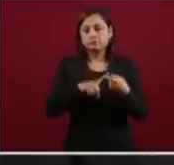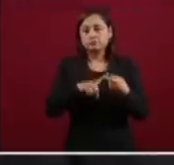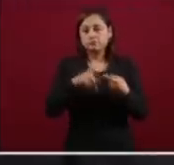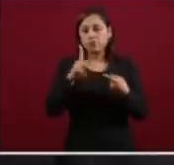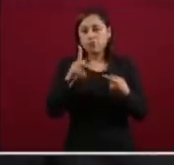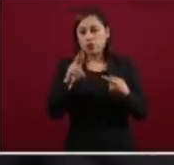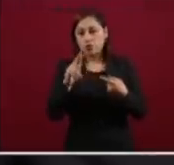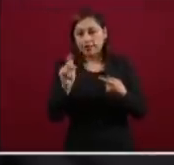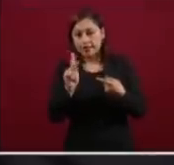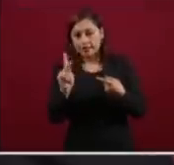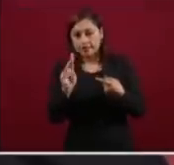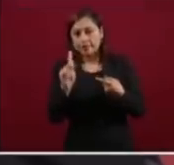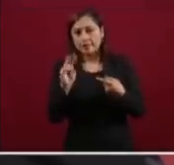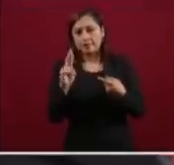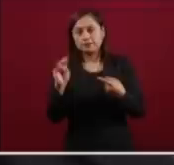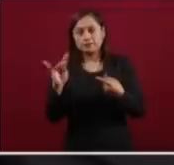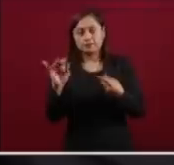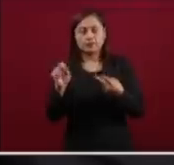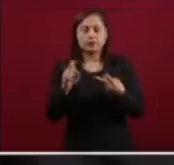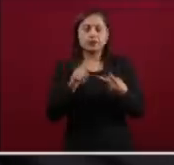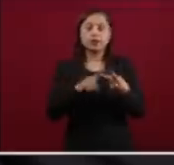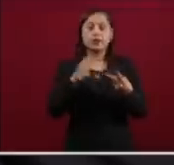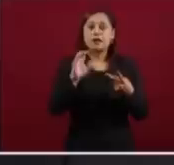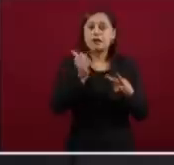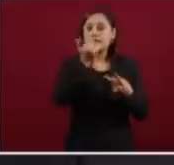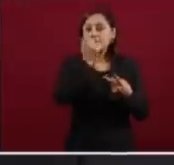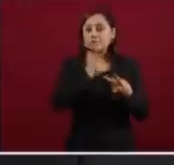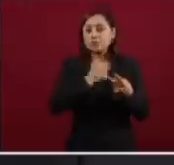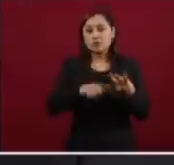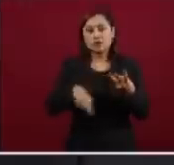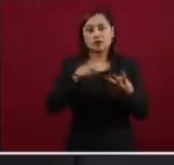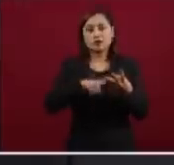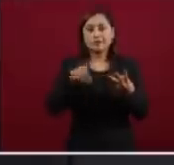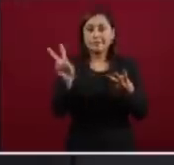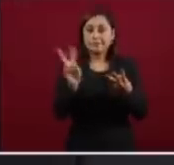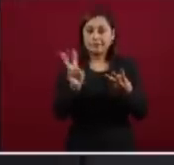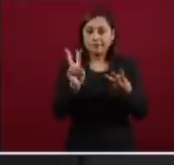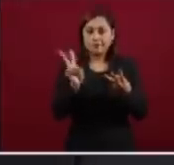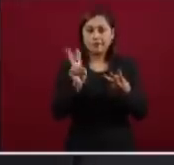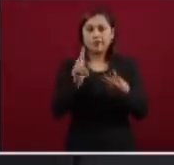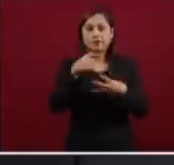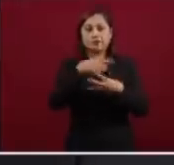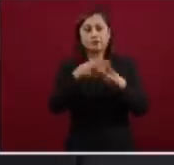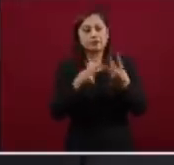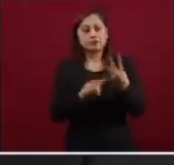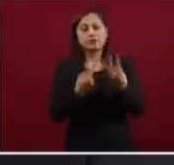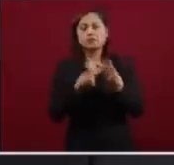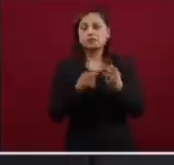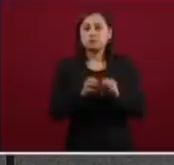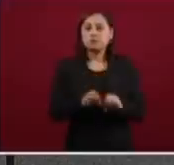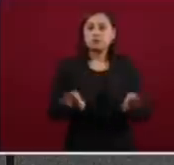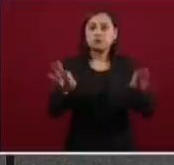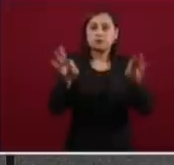de carbohidratos de vitaminas son los tres componentes